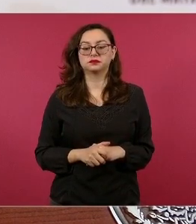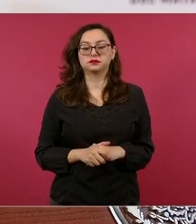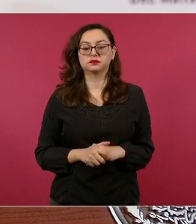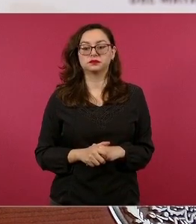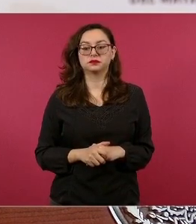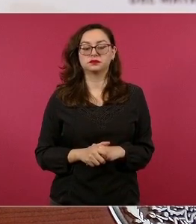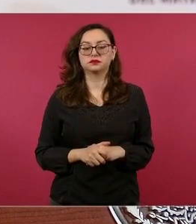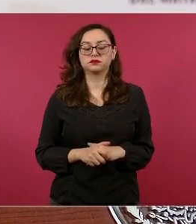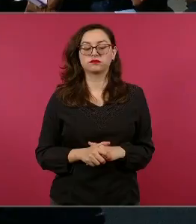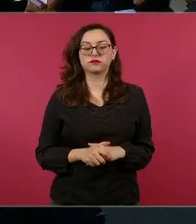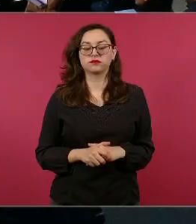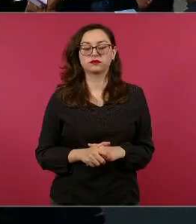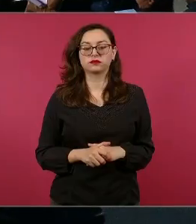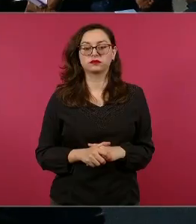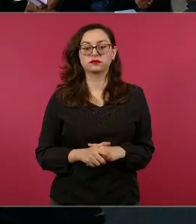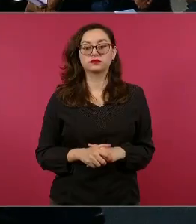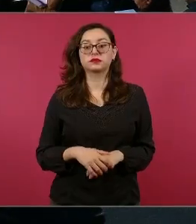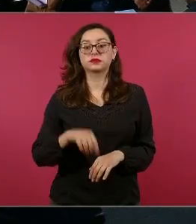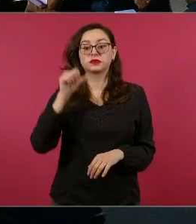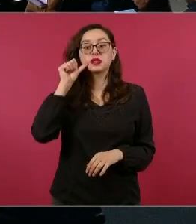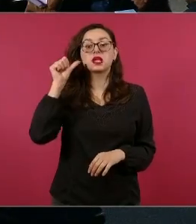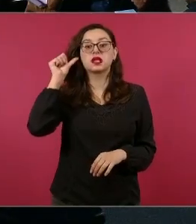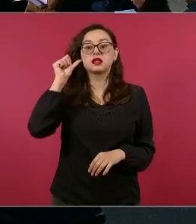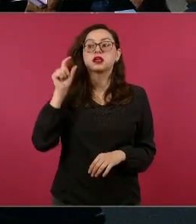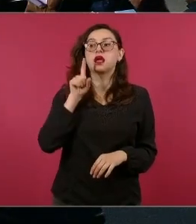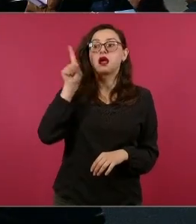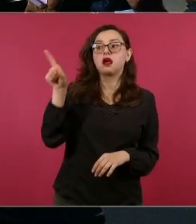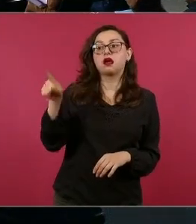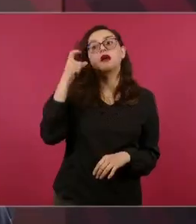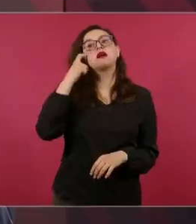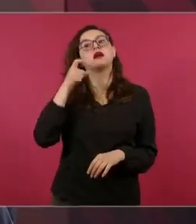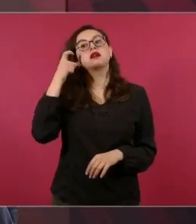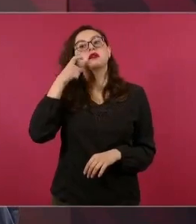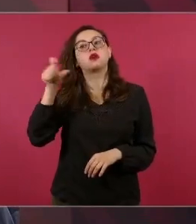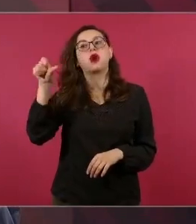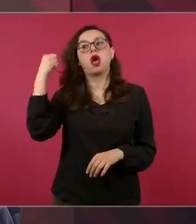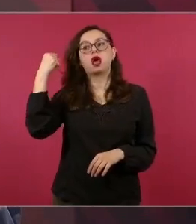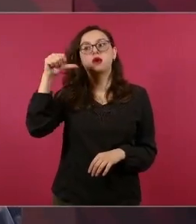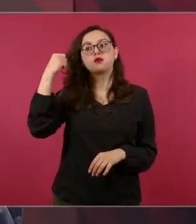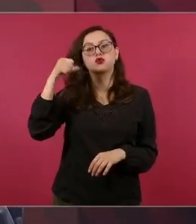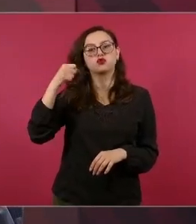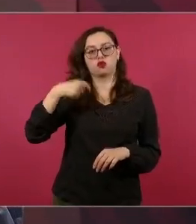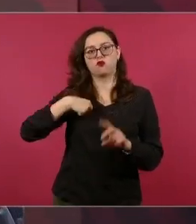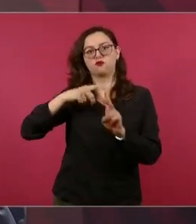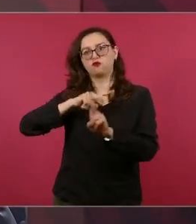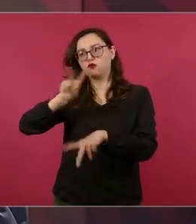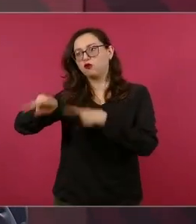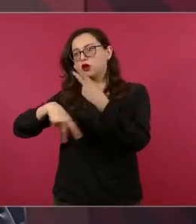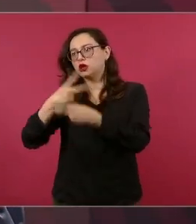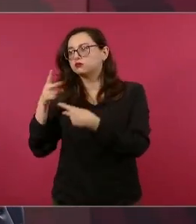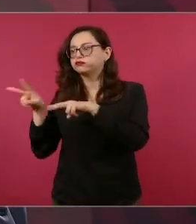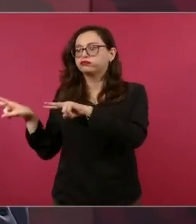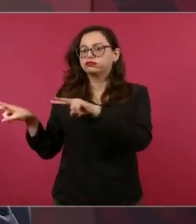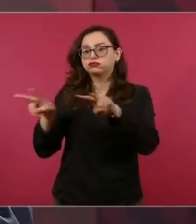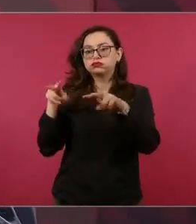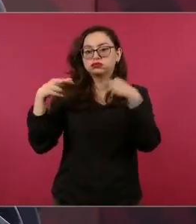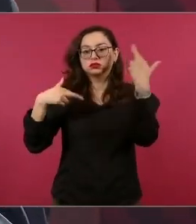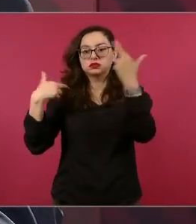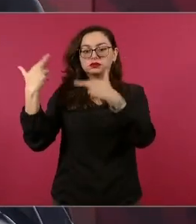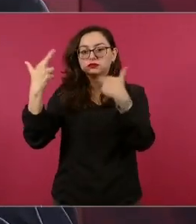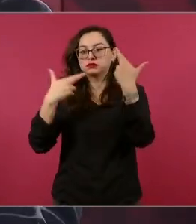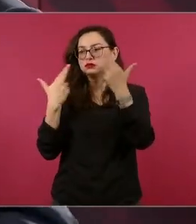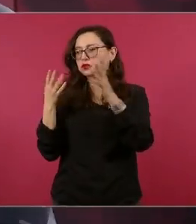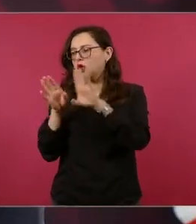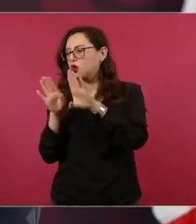a evaluar en Acapulco cómo vamos y vamos a presentar un informe. No, la gente